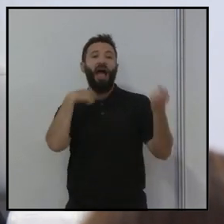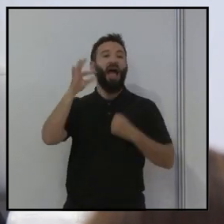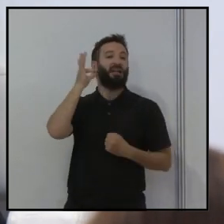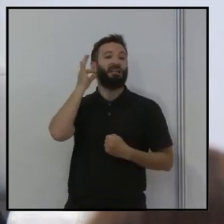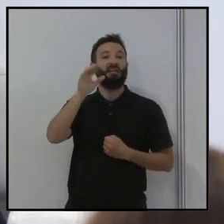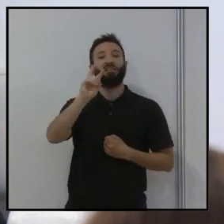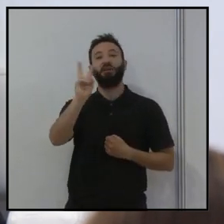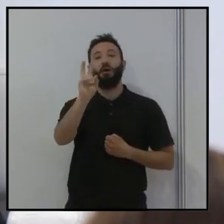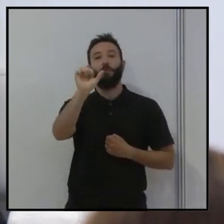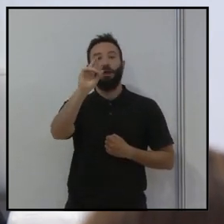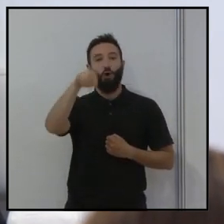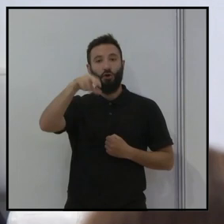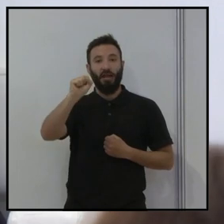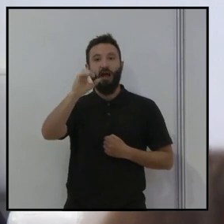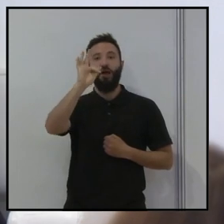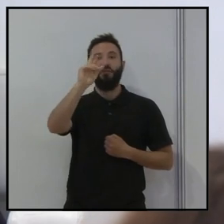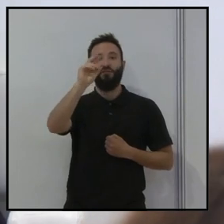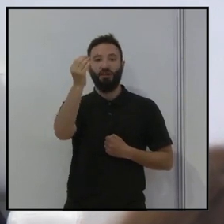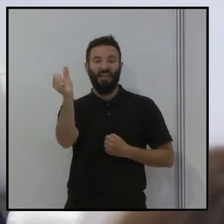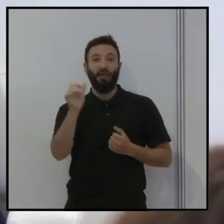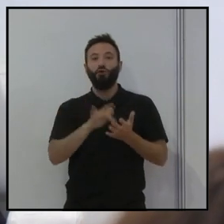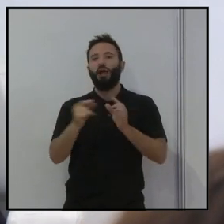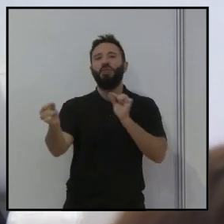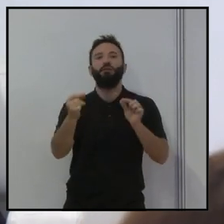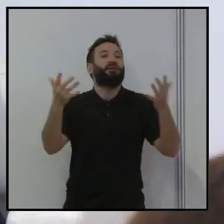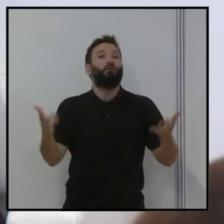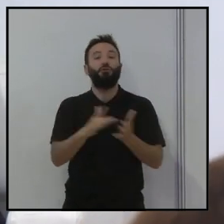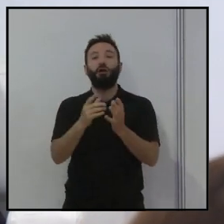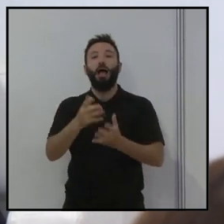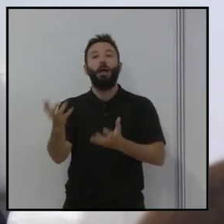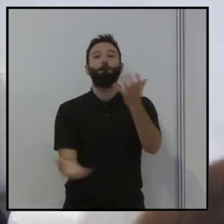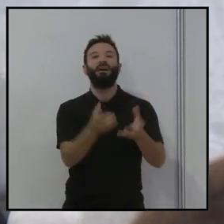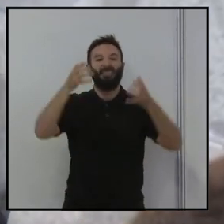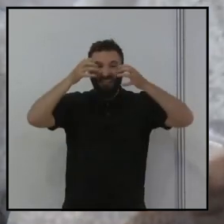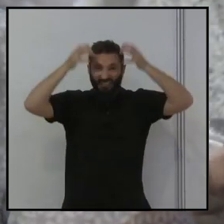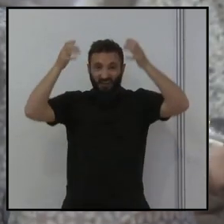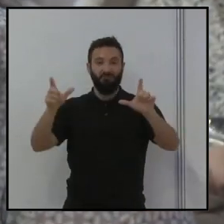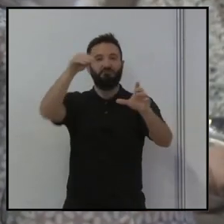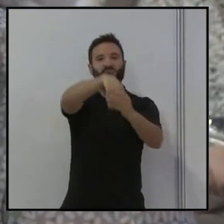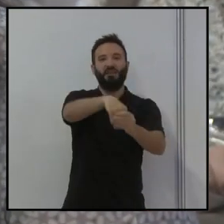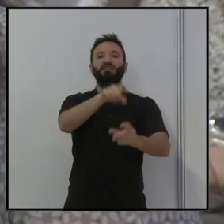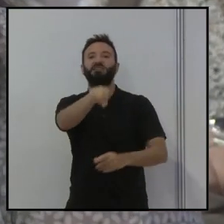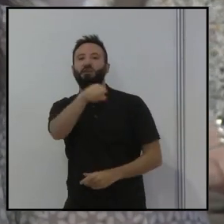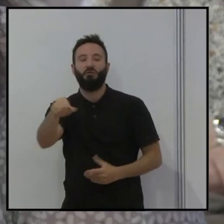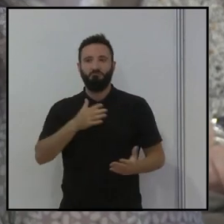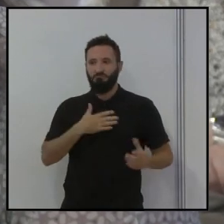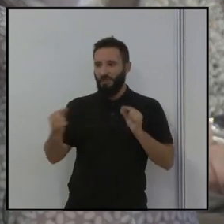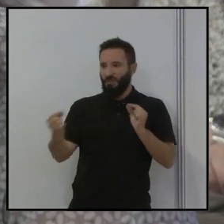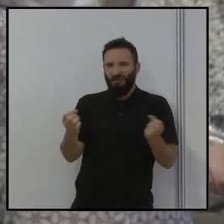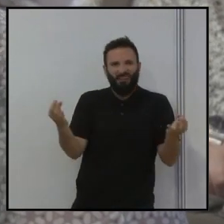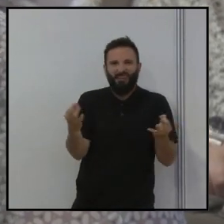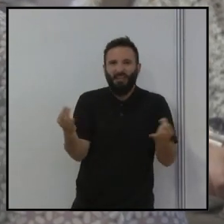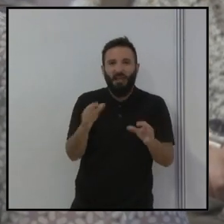convirtió en si debería haber ido o no a MasterChef. No entiendo muy bien qué carajo es eso. Y entonces se convirtió en una